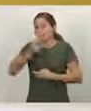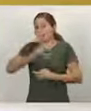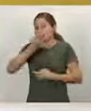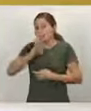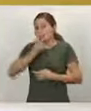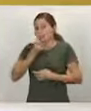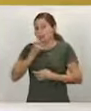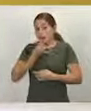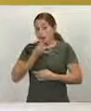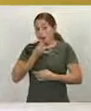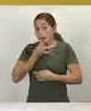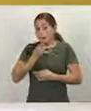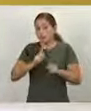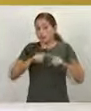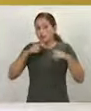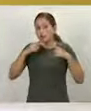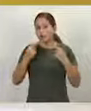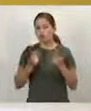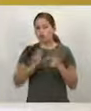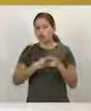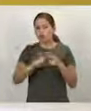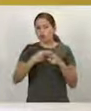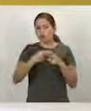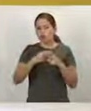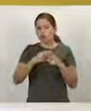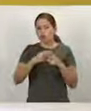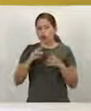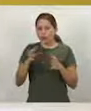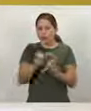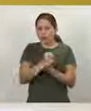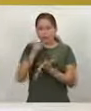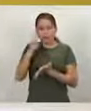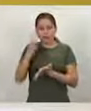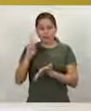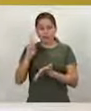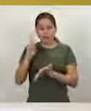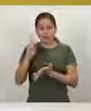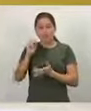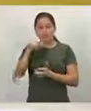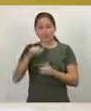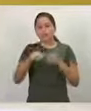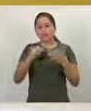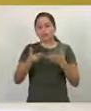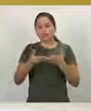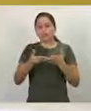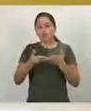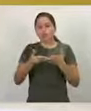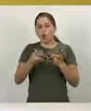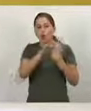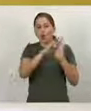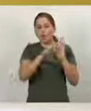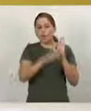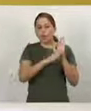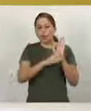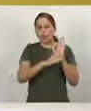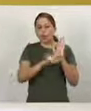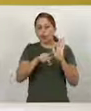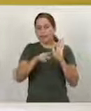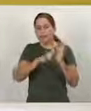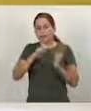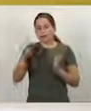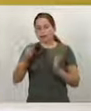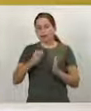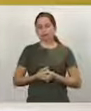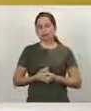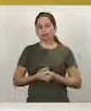precisamente por qué La historia me absorberá se convirtió en el programa de la